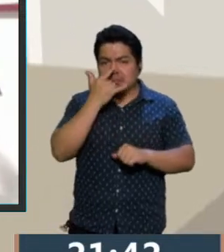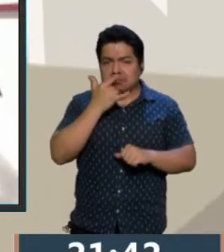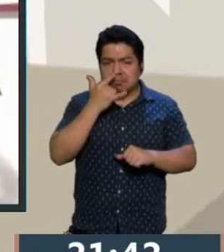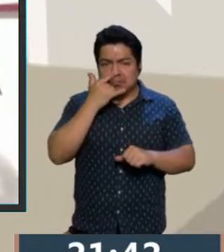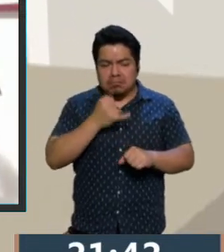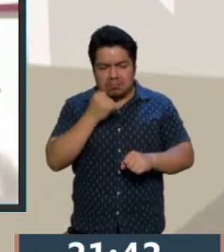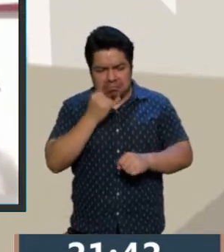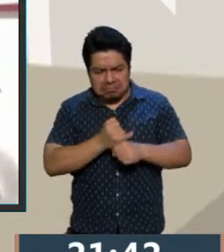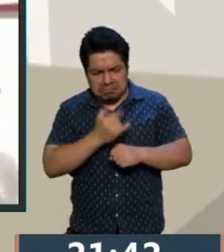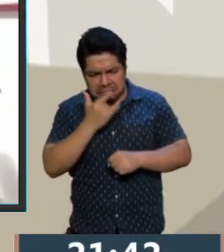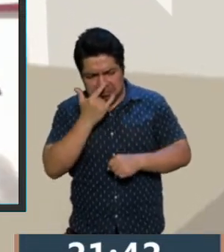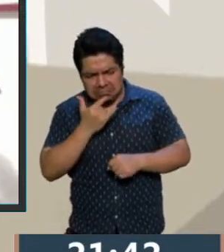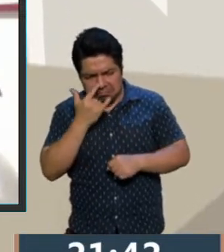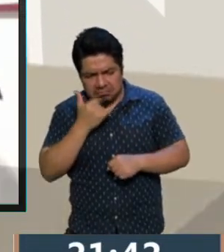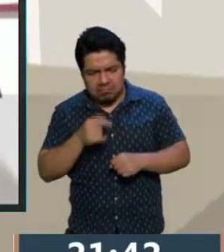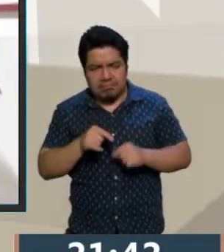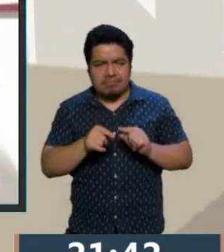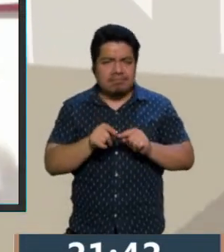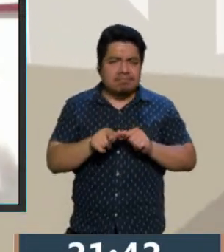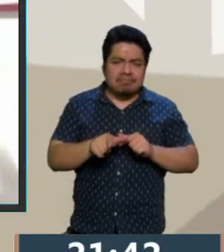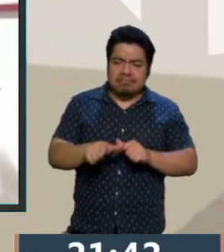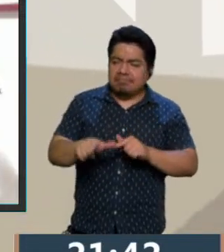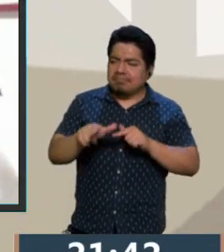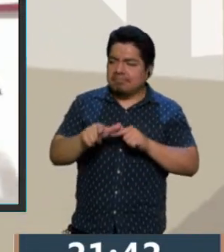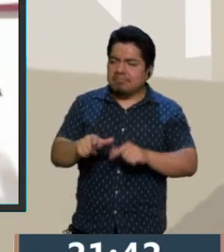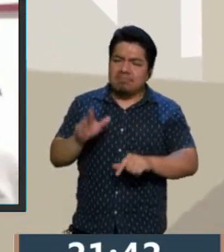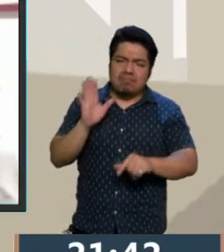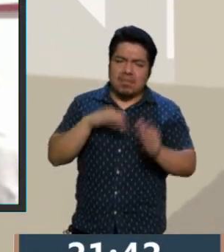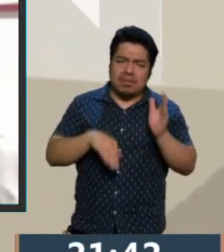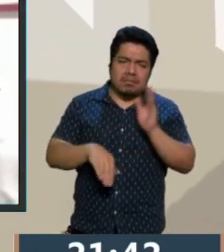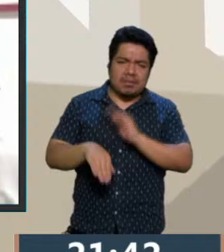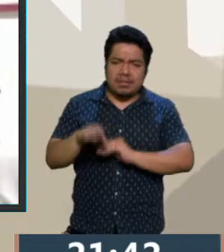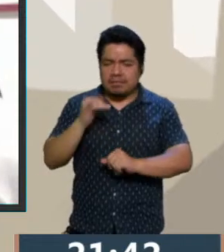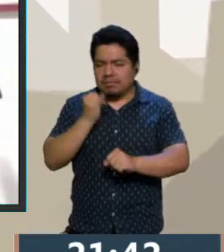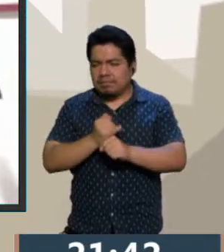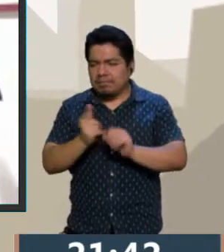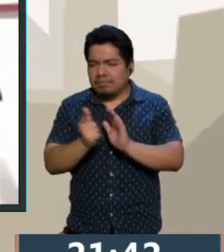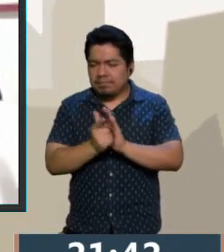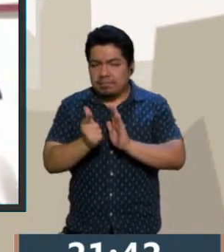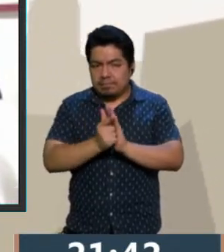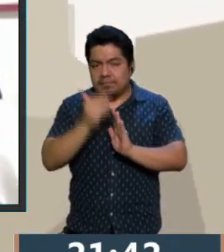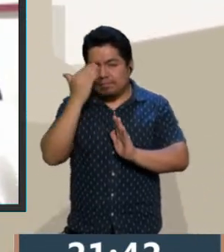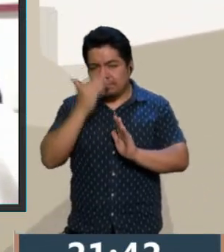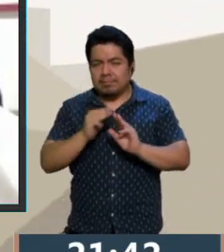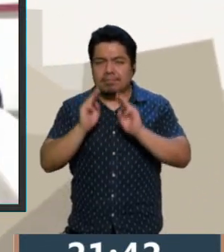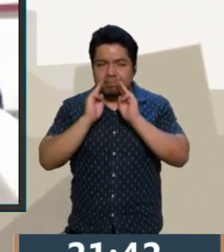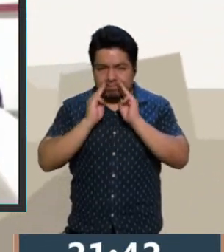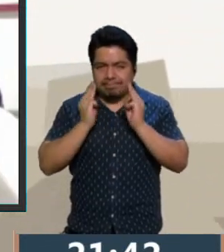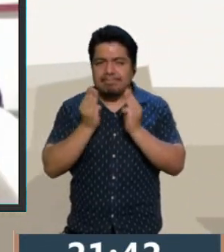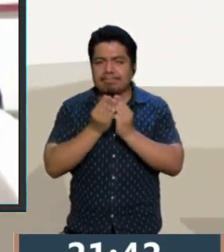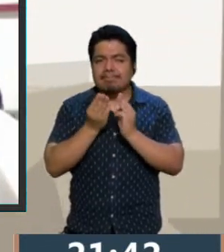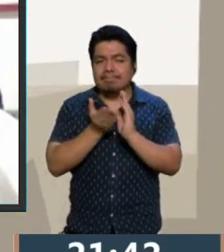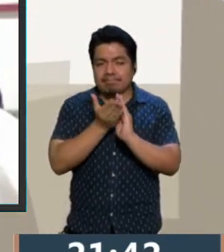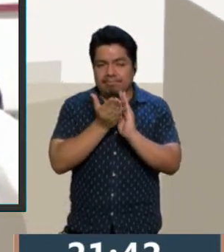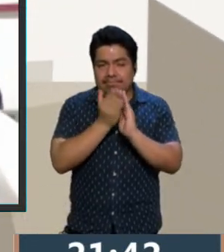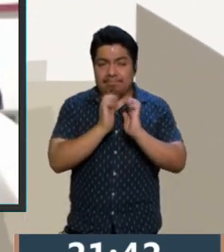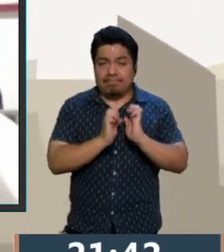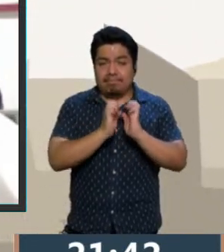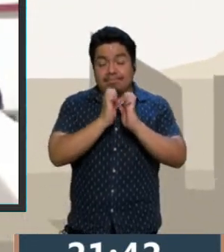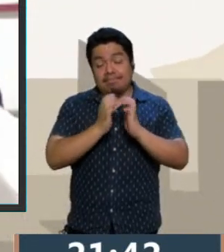que ha sido parte de una saga de ilegalidad que ha dado pie a lo que conocemos como el caso del cártel inmobiliario, pues